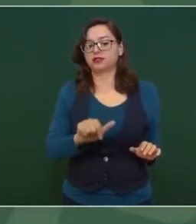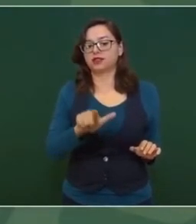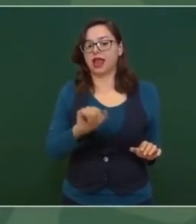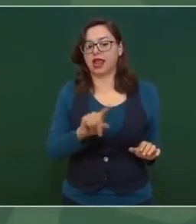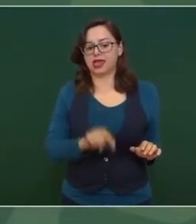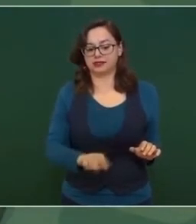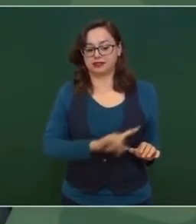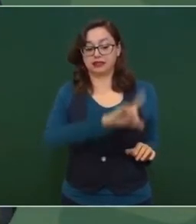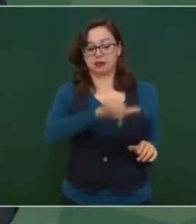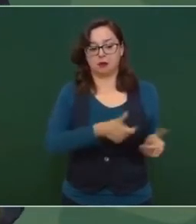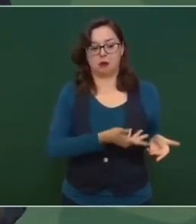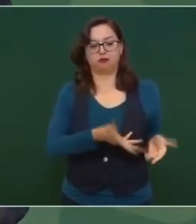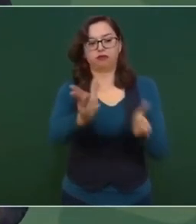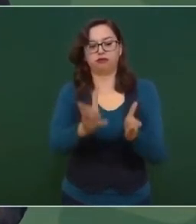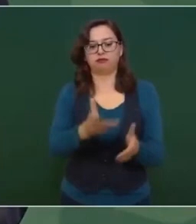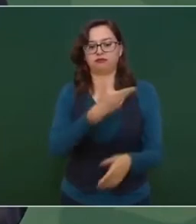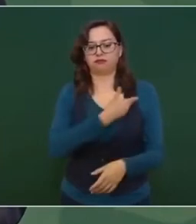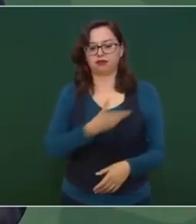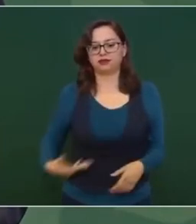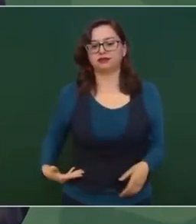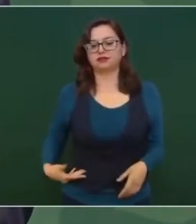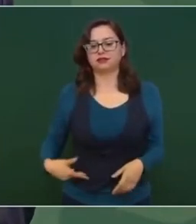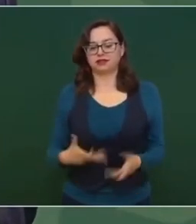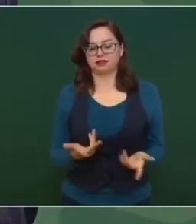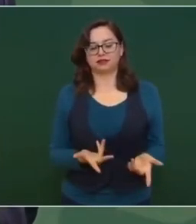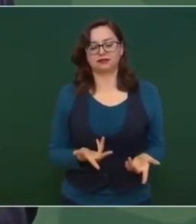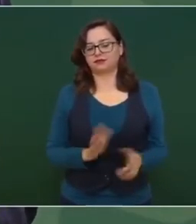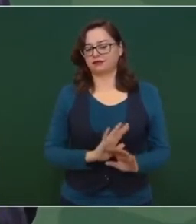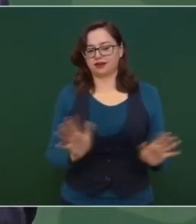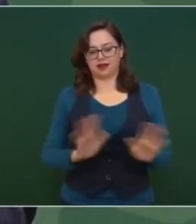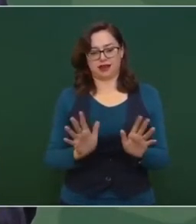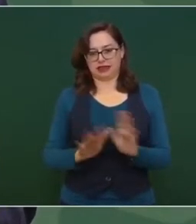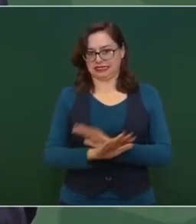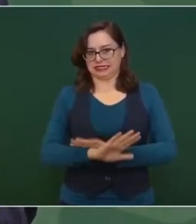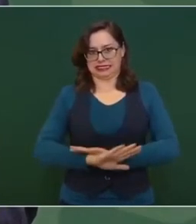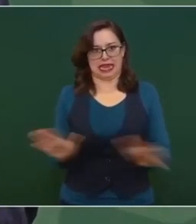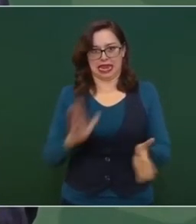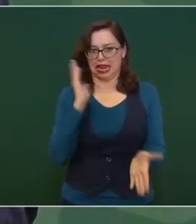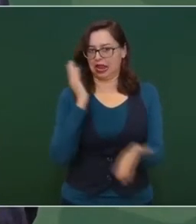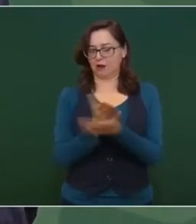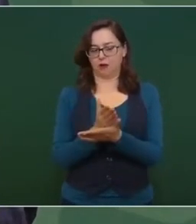Ya no hay eso. Ya no hay tapados.